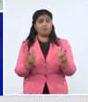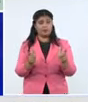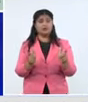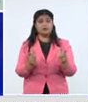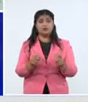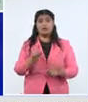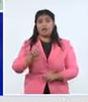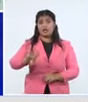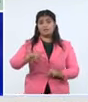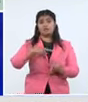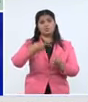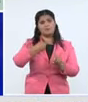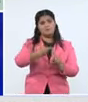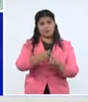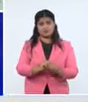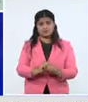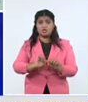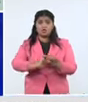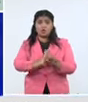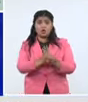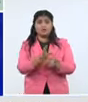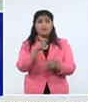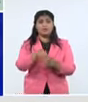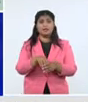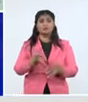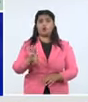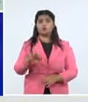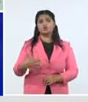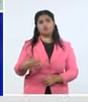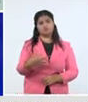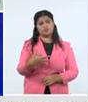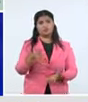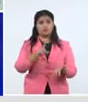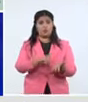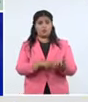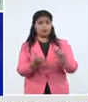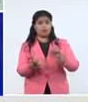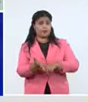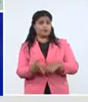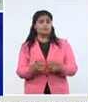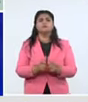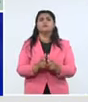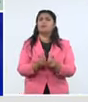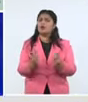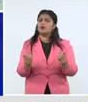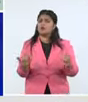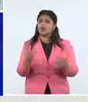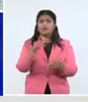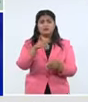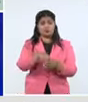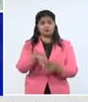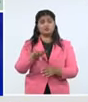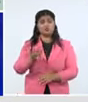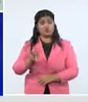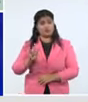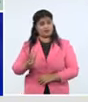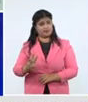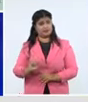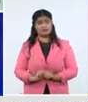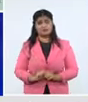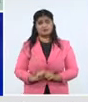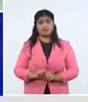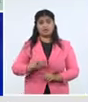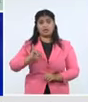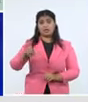una transmisión en sus 8 municipios. Puerto Padre con las mayores cifras de contagio, 43, Jesús Menéndez